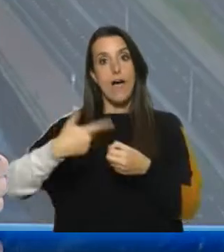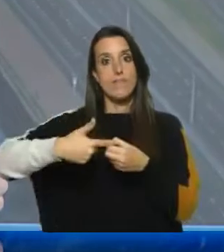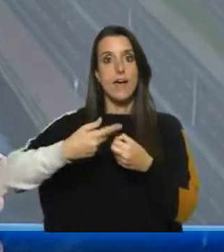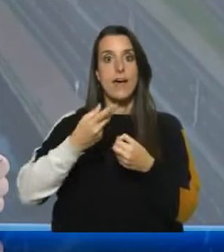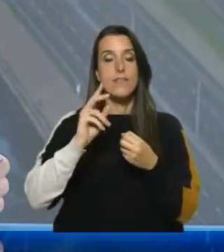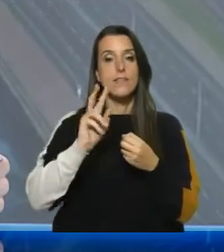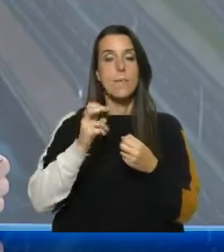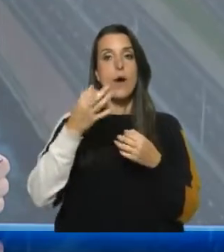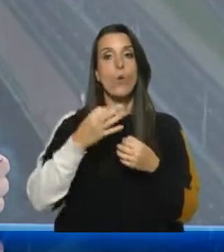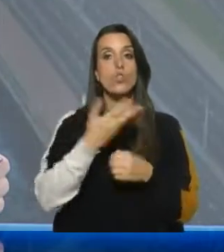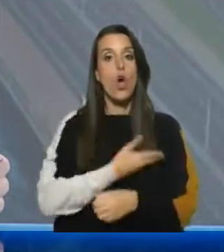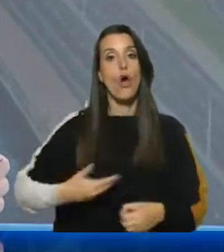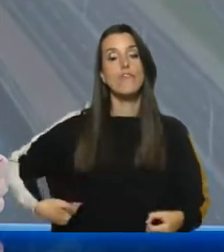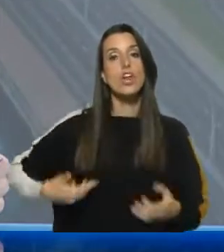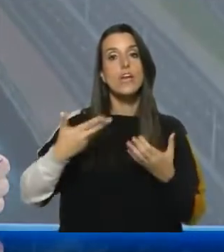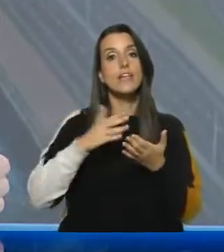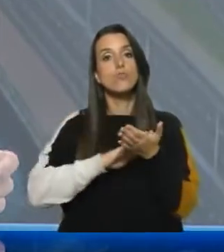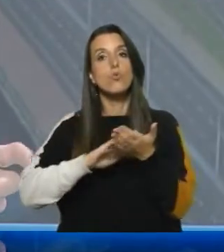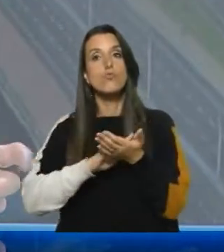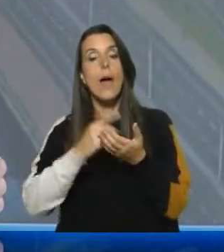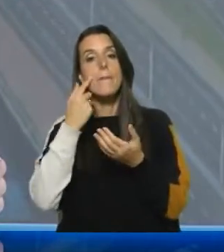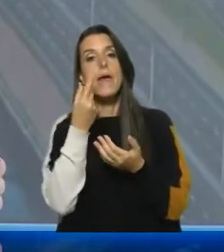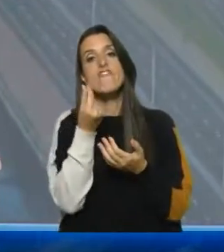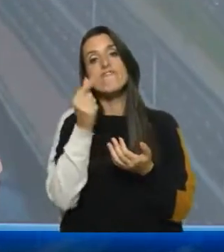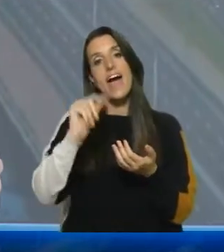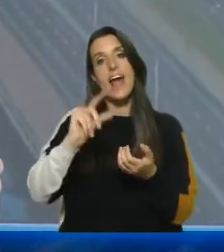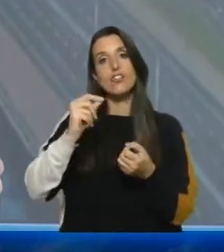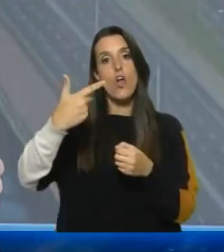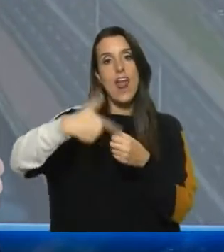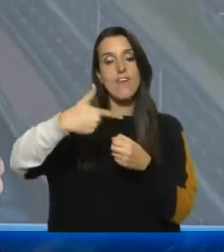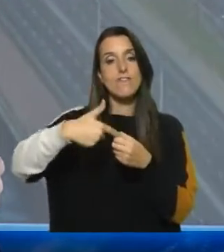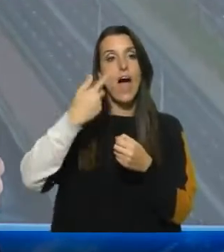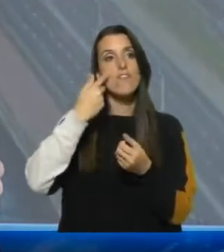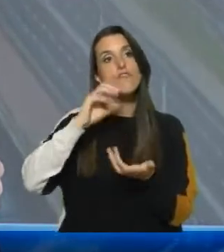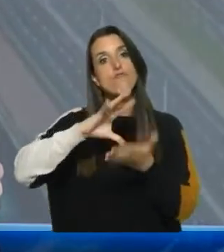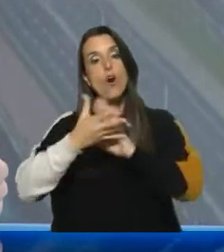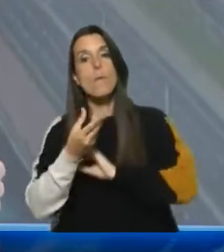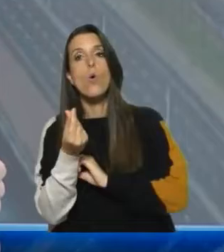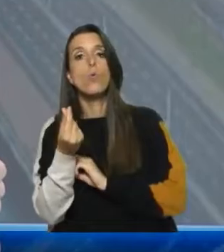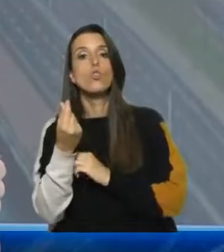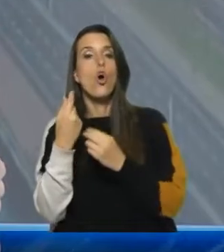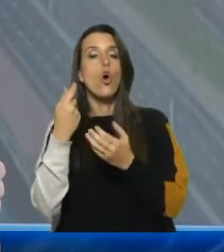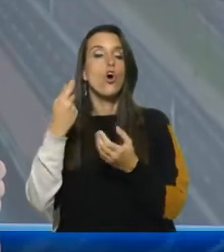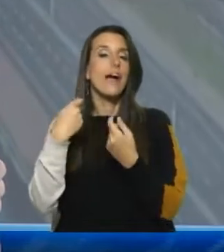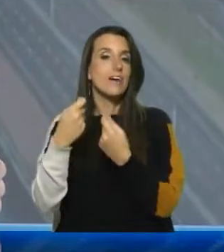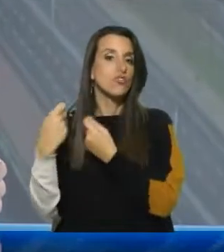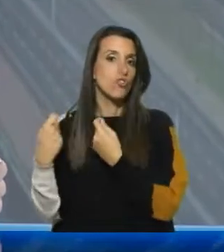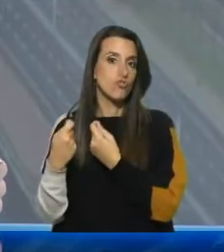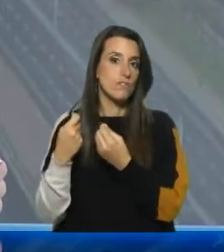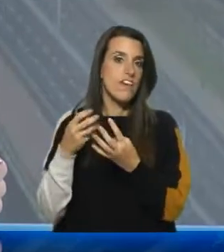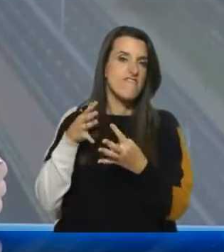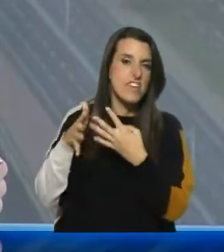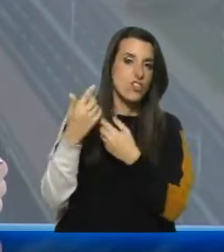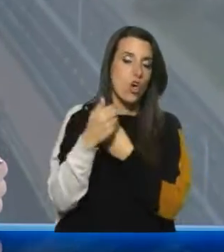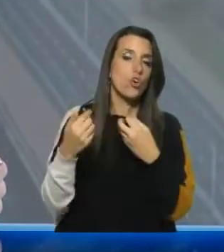desde el gobierno trabajan alternativas para abaratar el precio de los combustibles reduciendo los costos operativos el ministro de